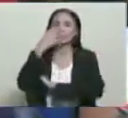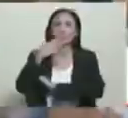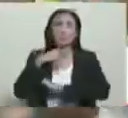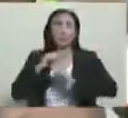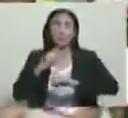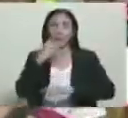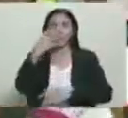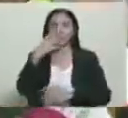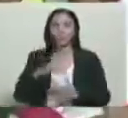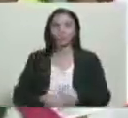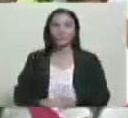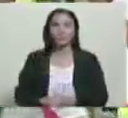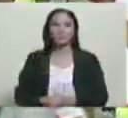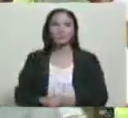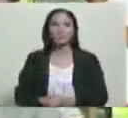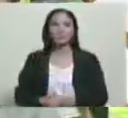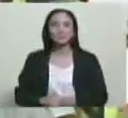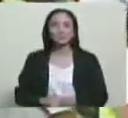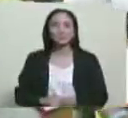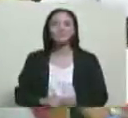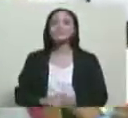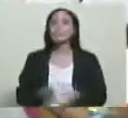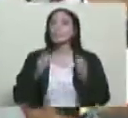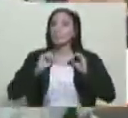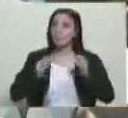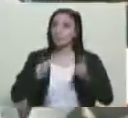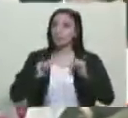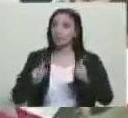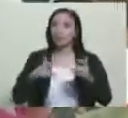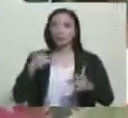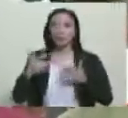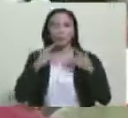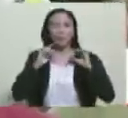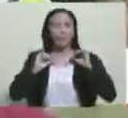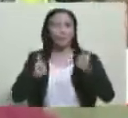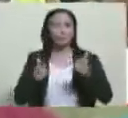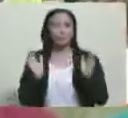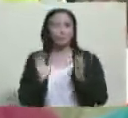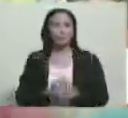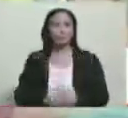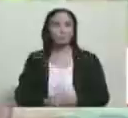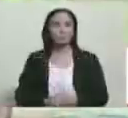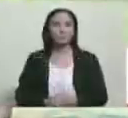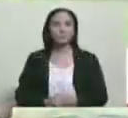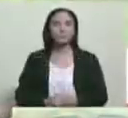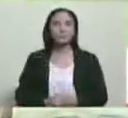Se ponen celosos. Bueno, vamos a iniciar este acto tan importante.